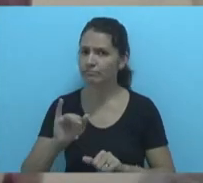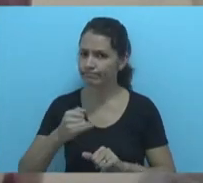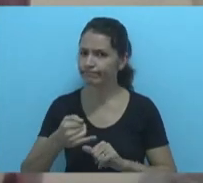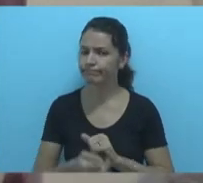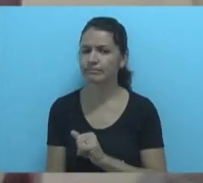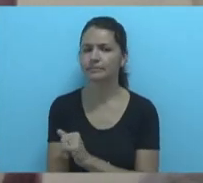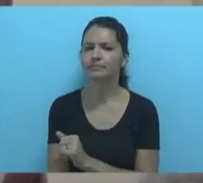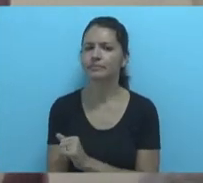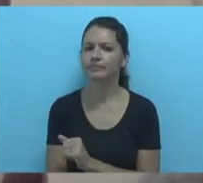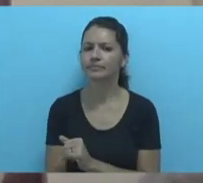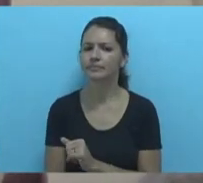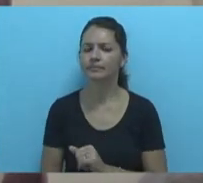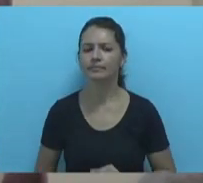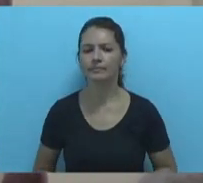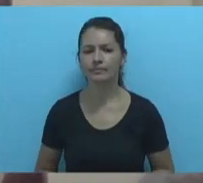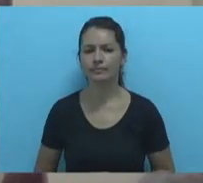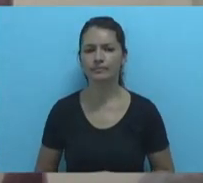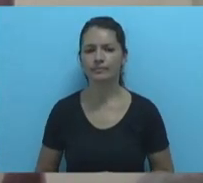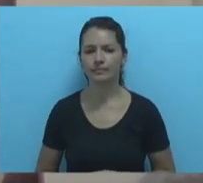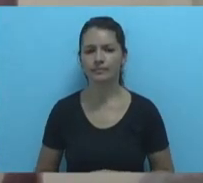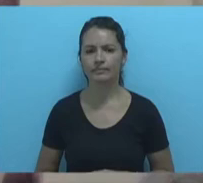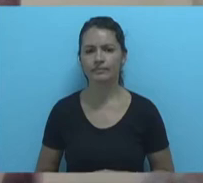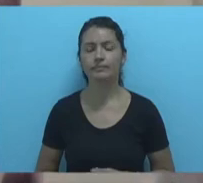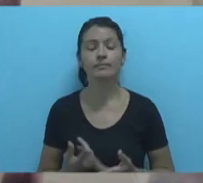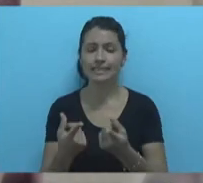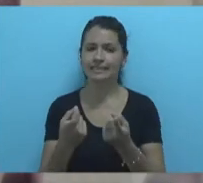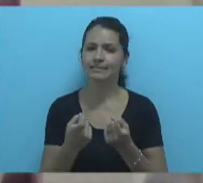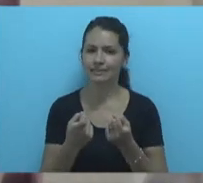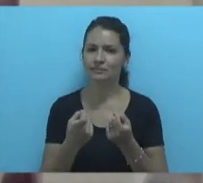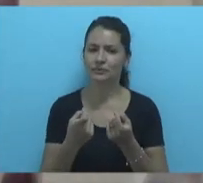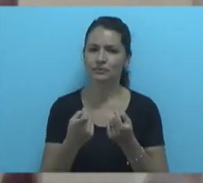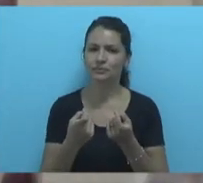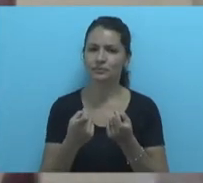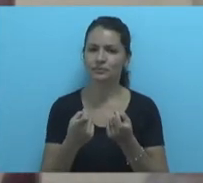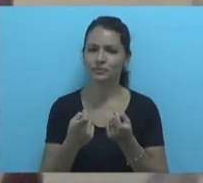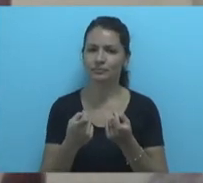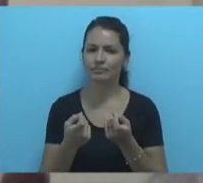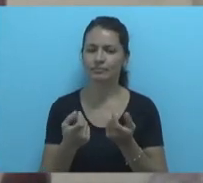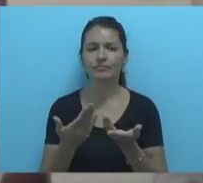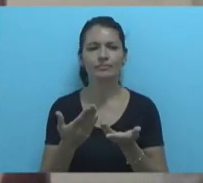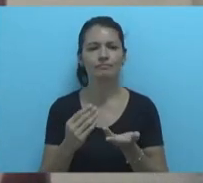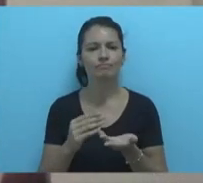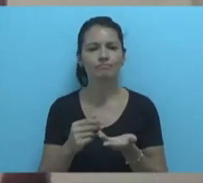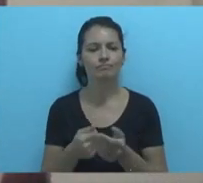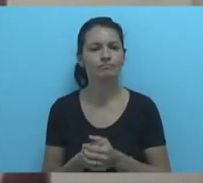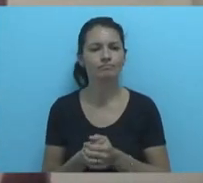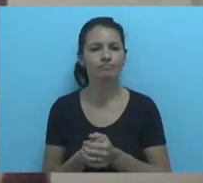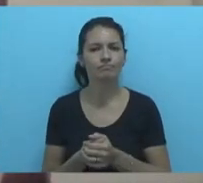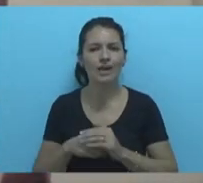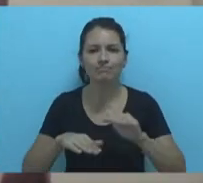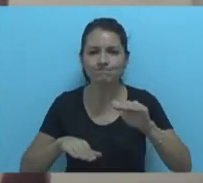respecto de la necesidad de justamente tratar de tener un tratamiento